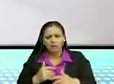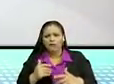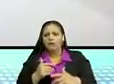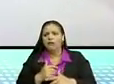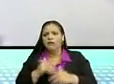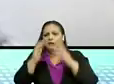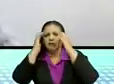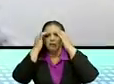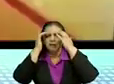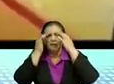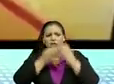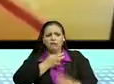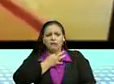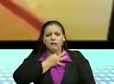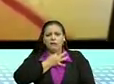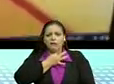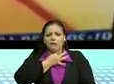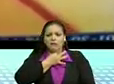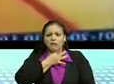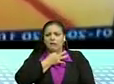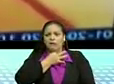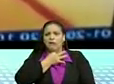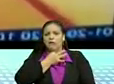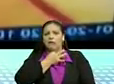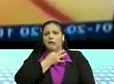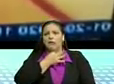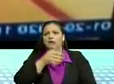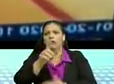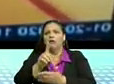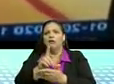ese temor se abstiene de poner la denuncia, que no es lo